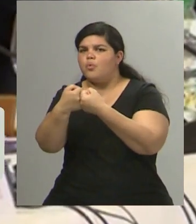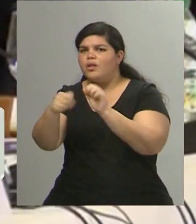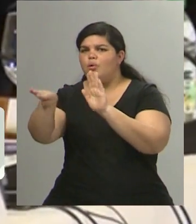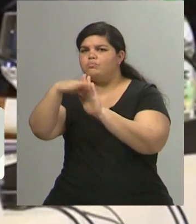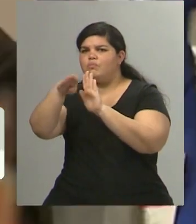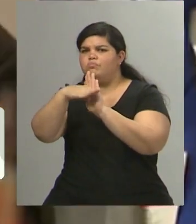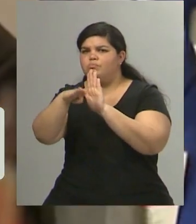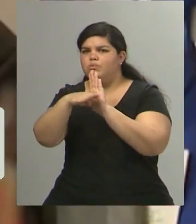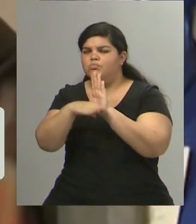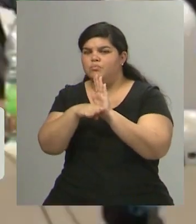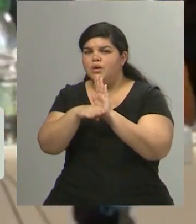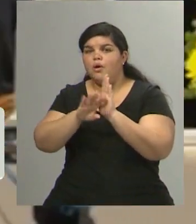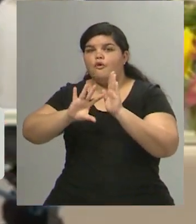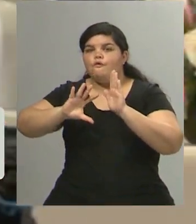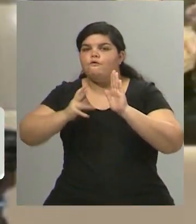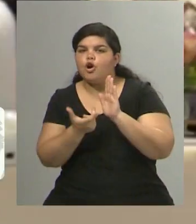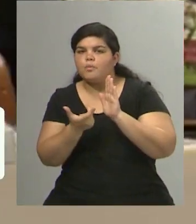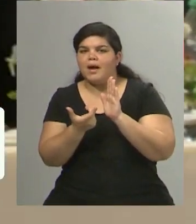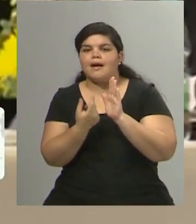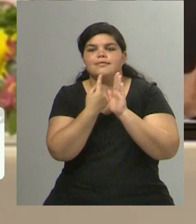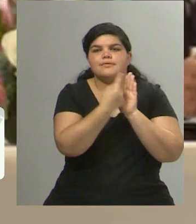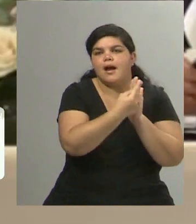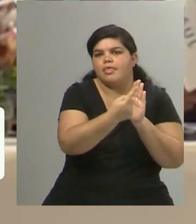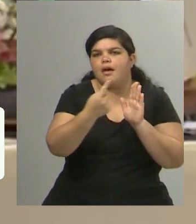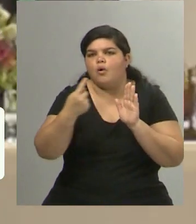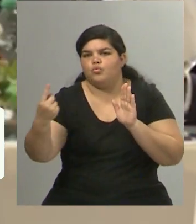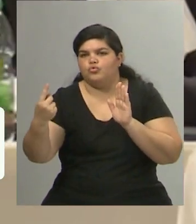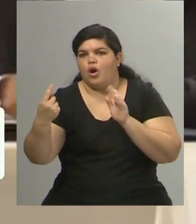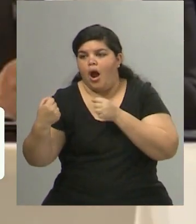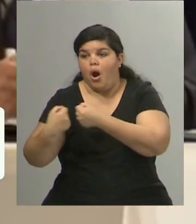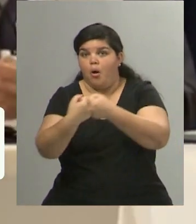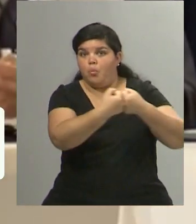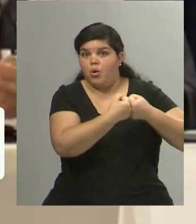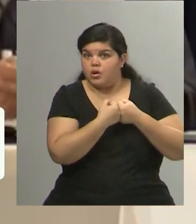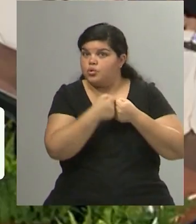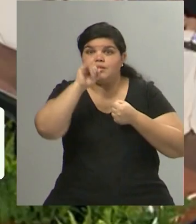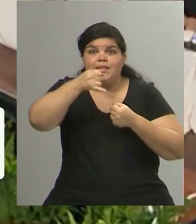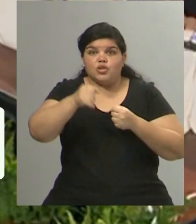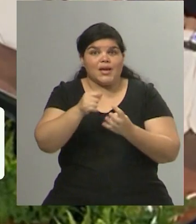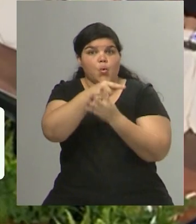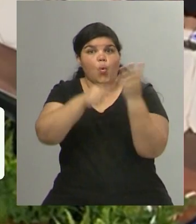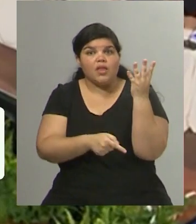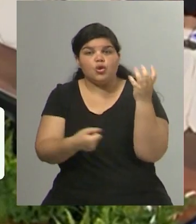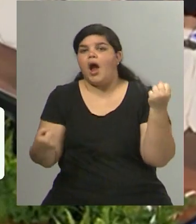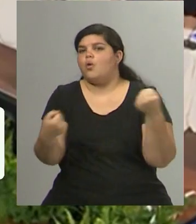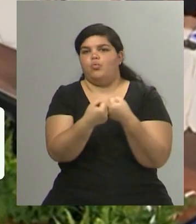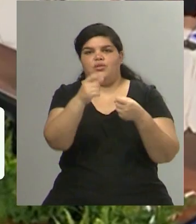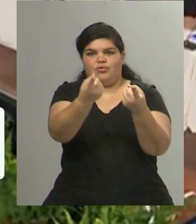modalidades y ritmos diferentes, aceptados por los 4 socios por supuesto, para los países de